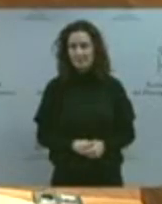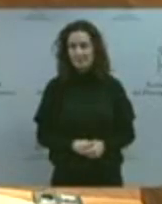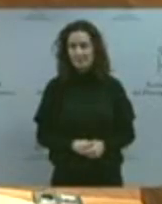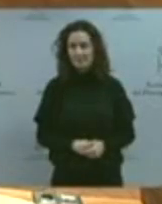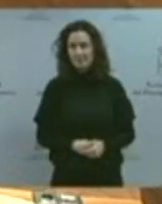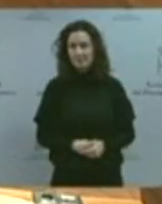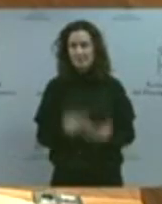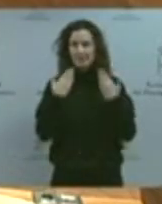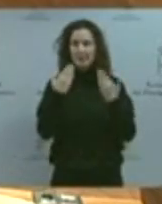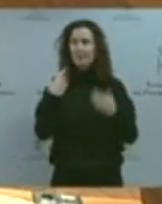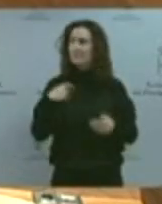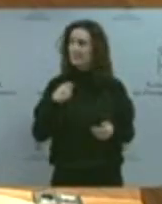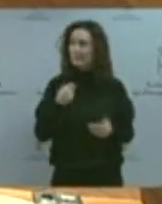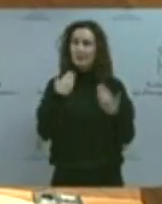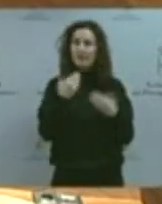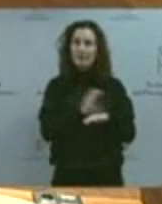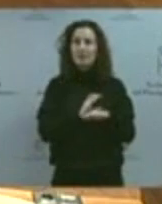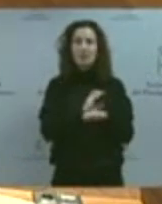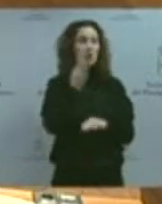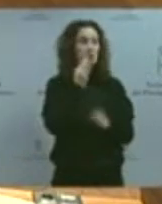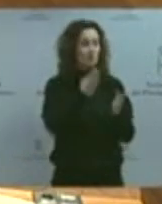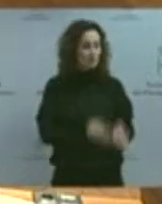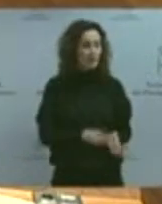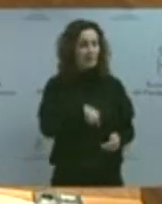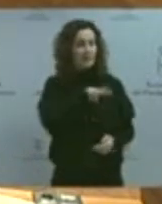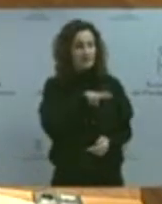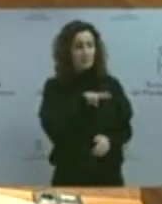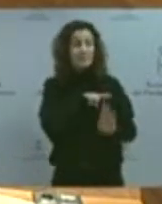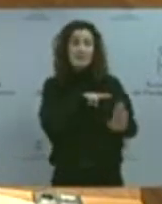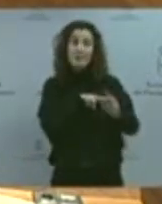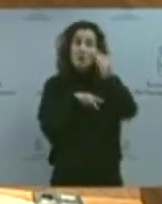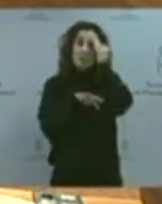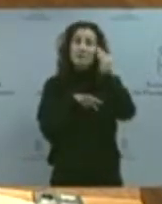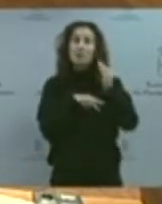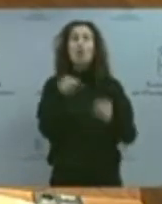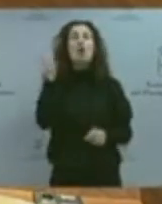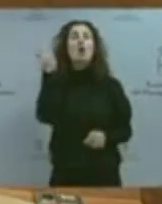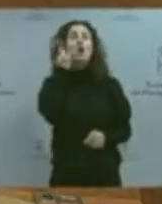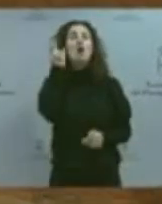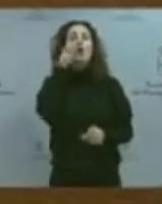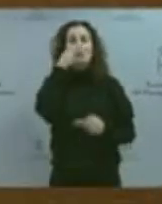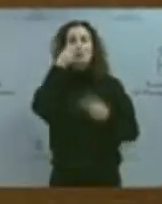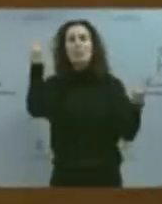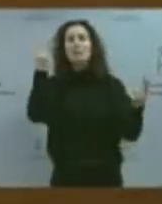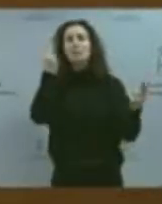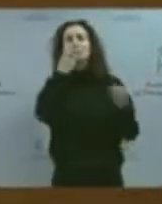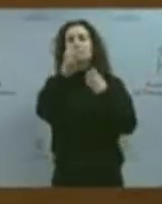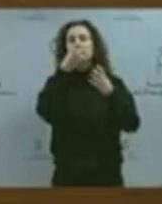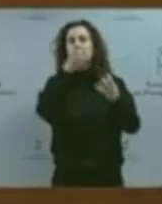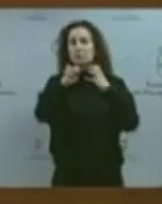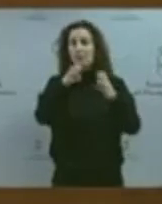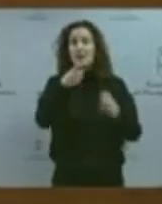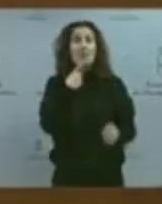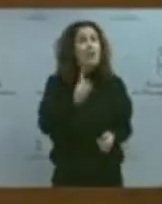su respuesta. Pero creo que ha escuchado al público que decía que efectivamente no fue comunicado en la fecha que usted dice, sino que fue comunicado